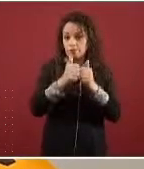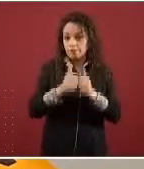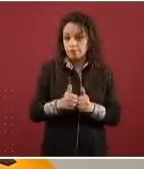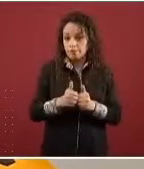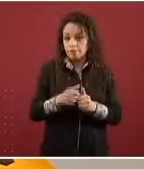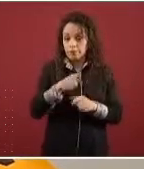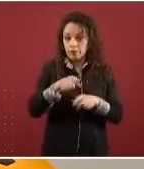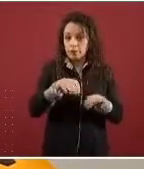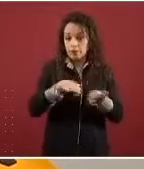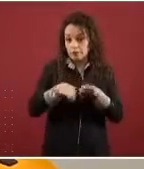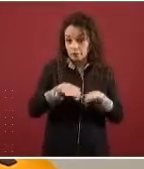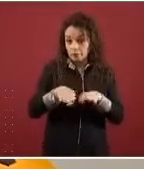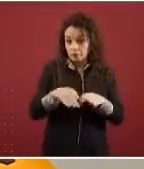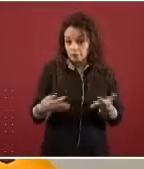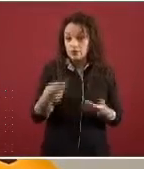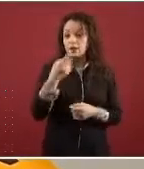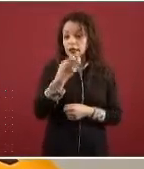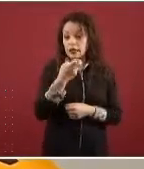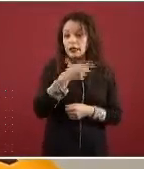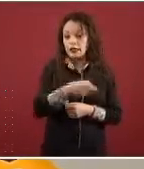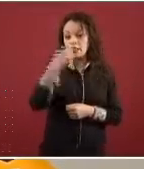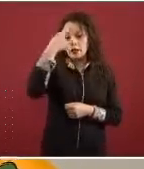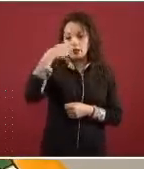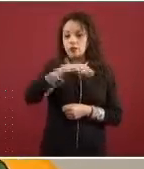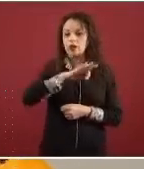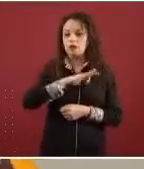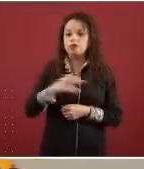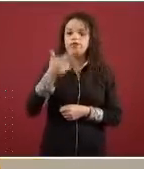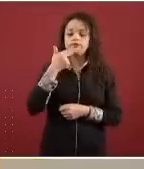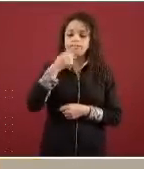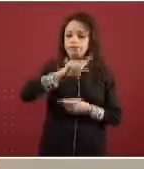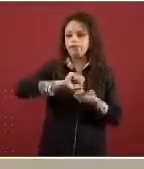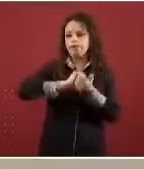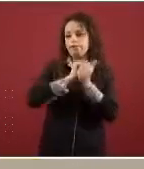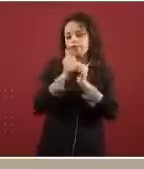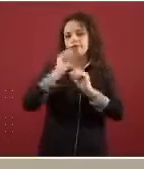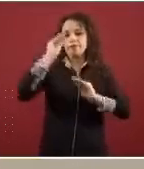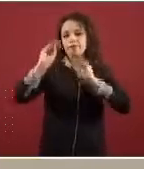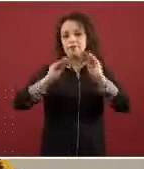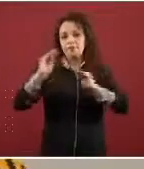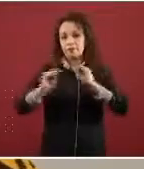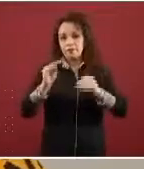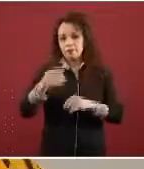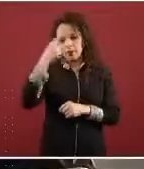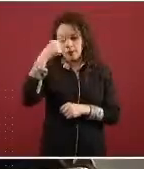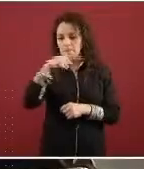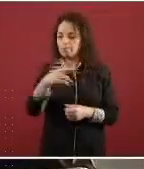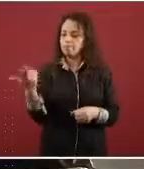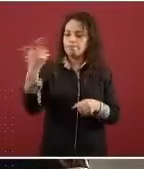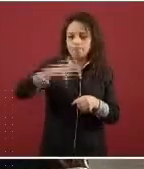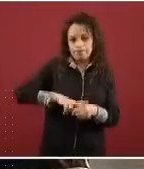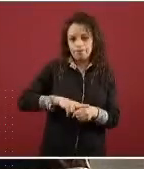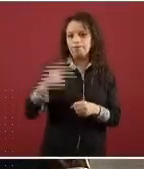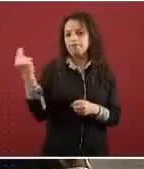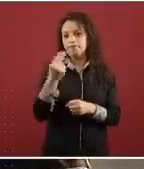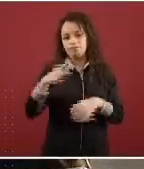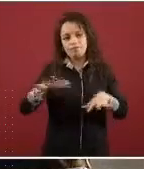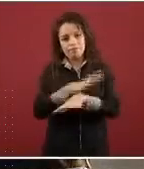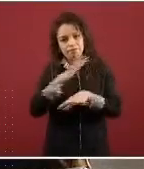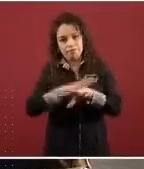está asignado a estas unidades los vamos a tomar para poderlos reconvertir en instalaciones hospitalarias. La que sigue, por favor.